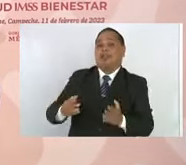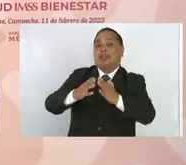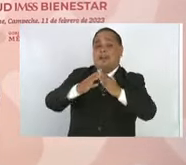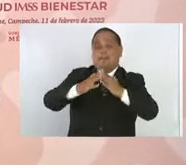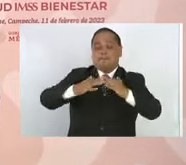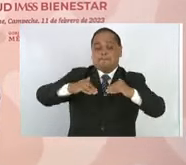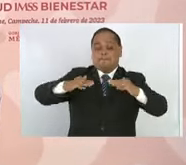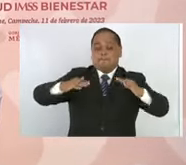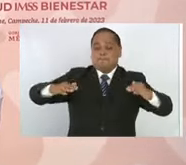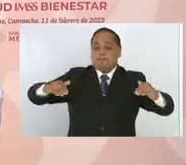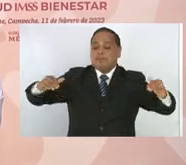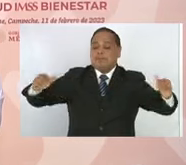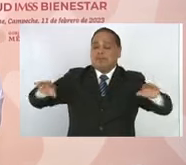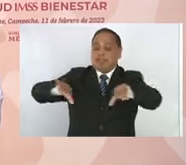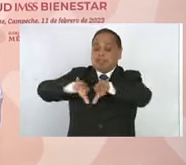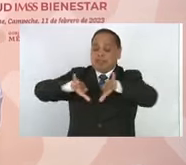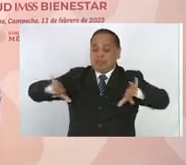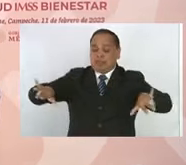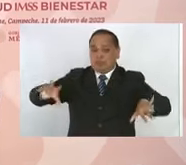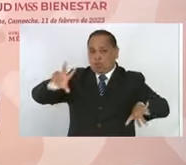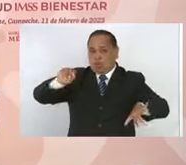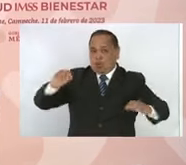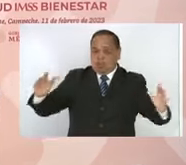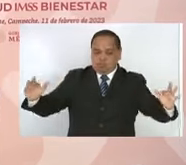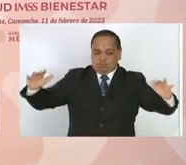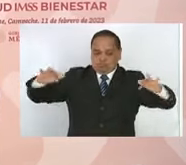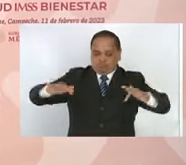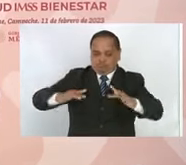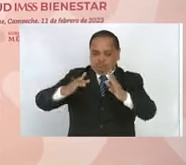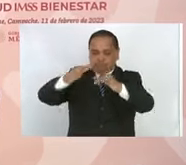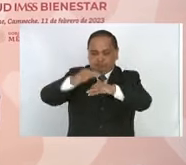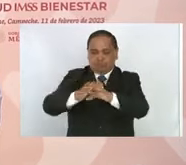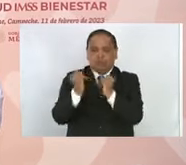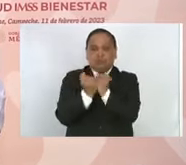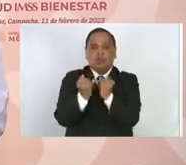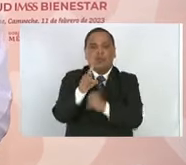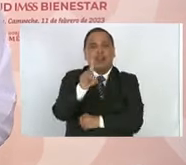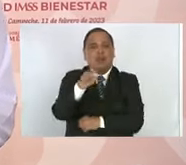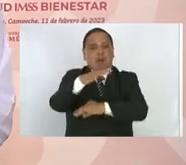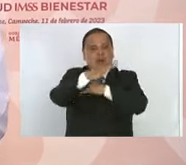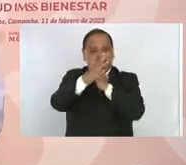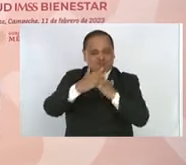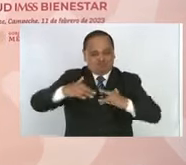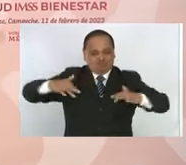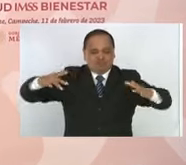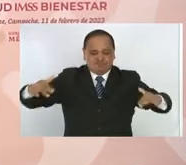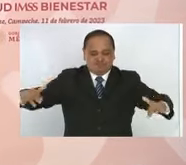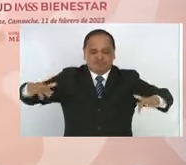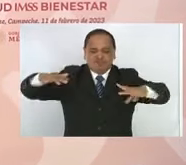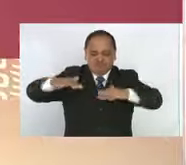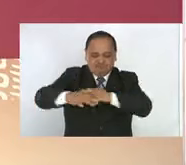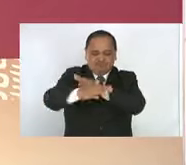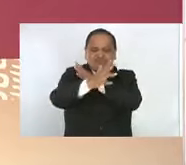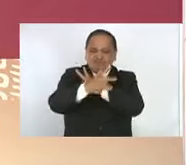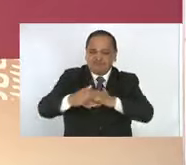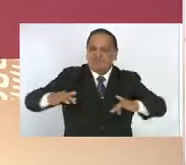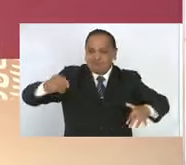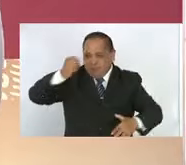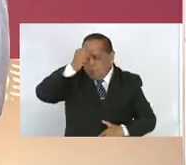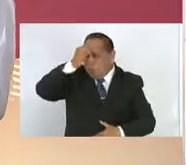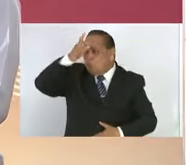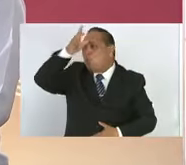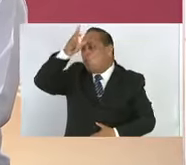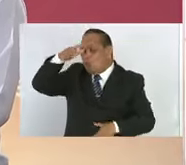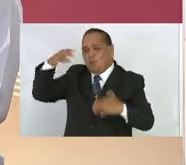que separarnos y a través de las aguas circuló durante siglos el intercambio de saberes,